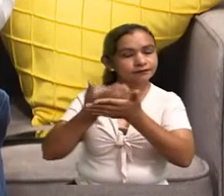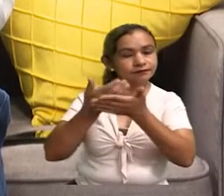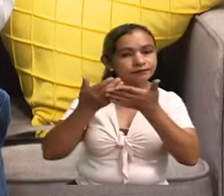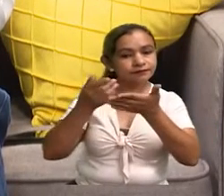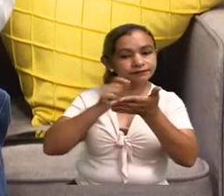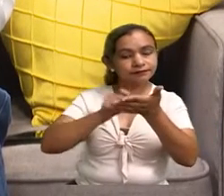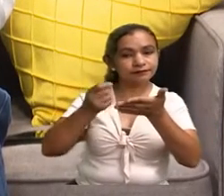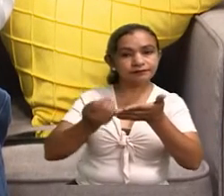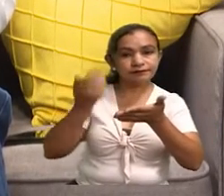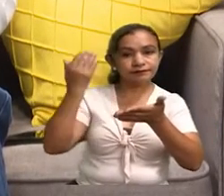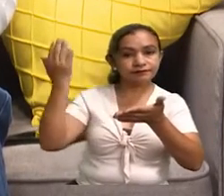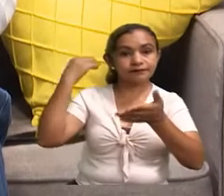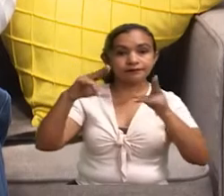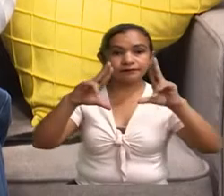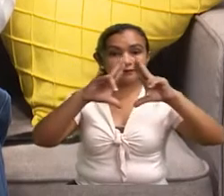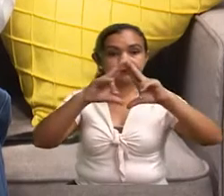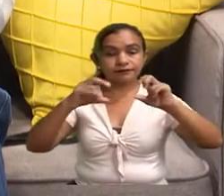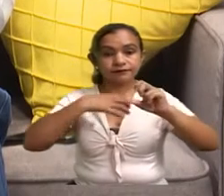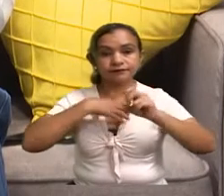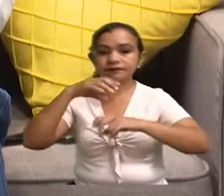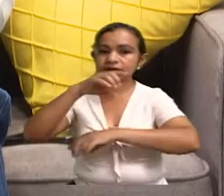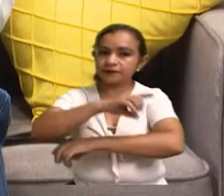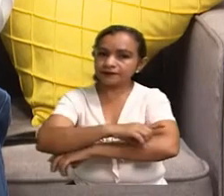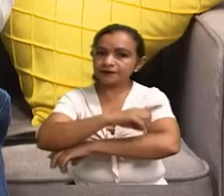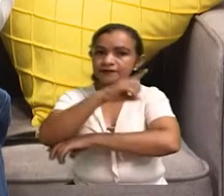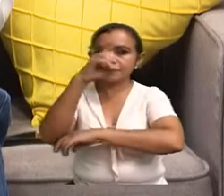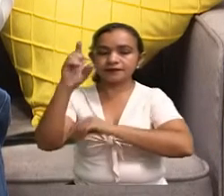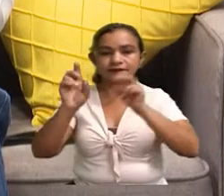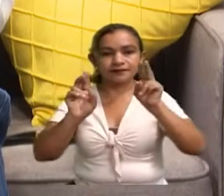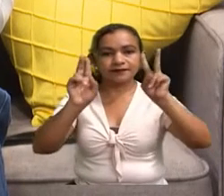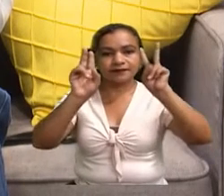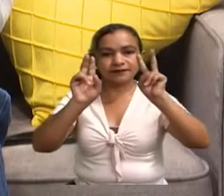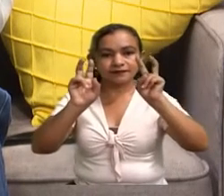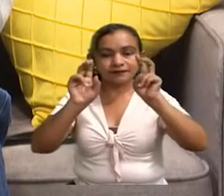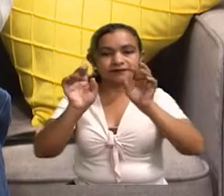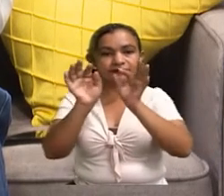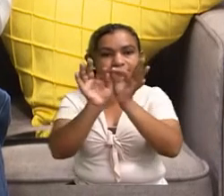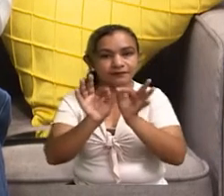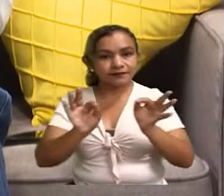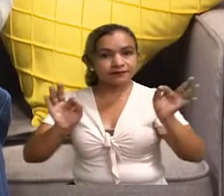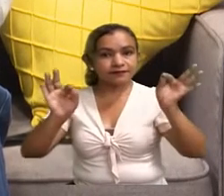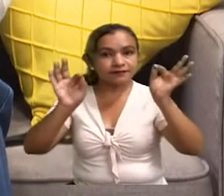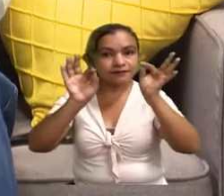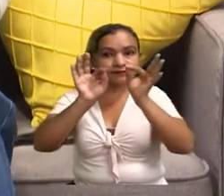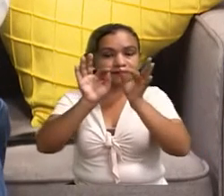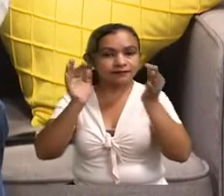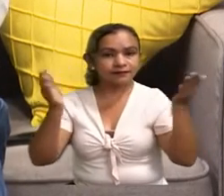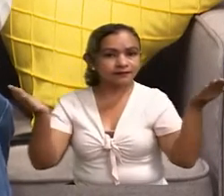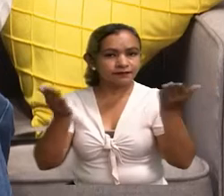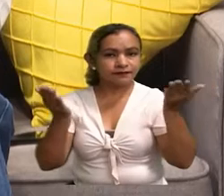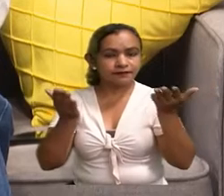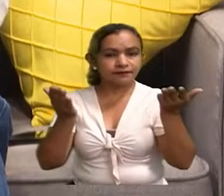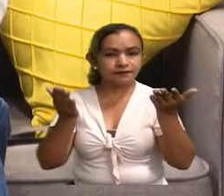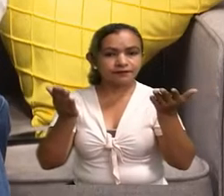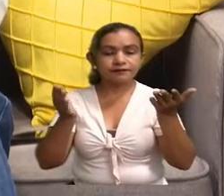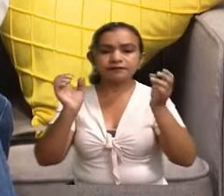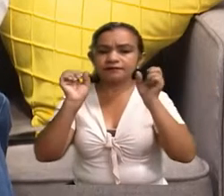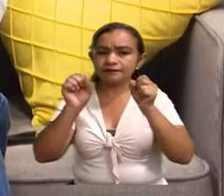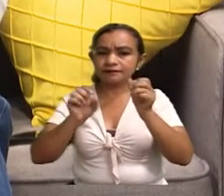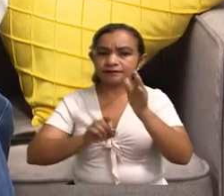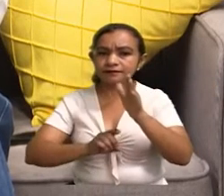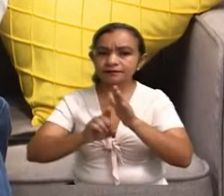nuestro país. Hoy una conversación sobre un tema vital para el proceso de cualquier desarrollo que se